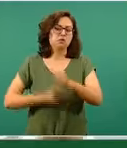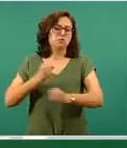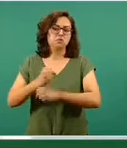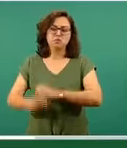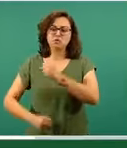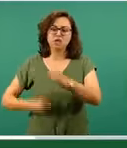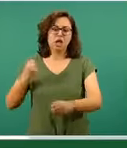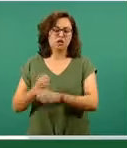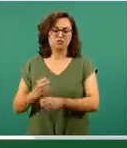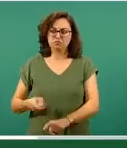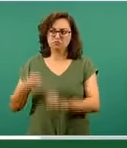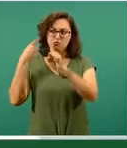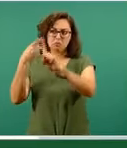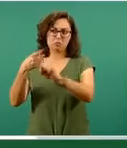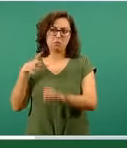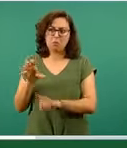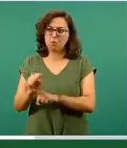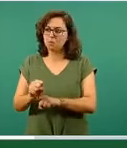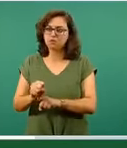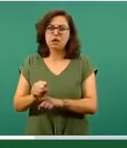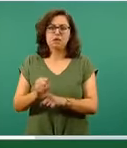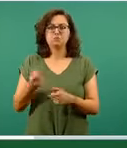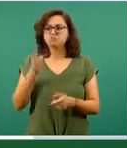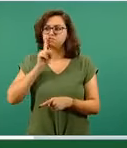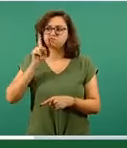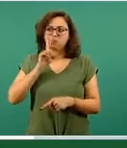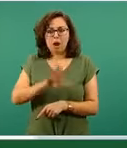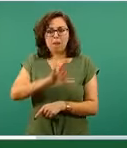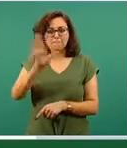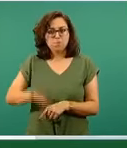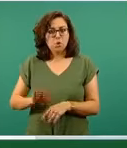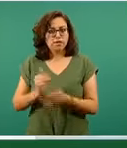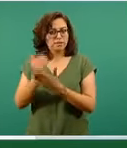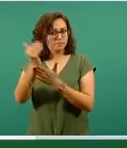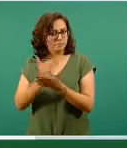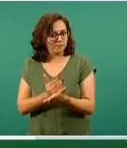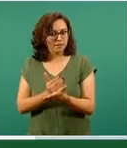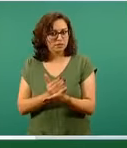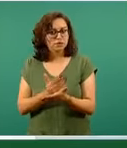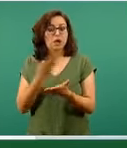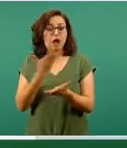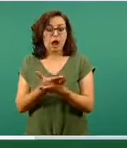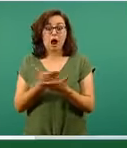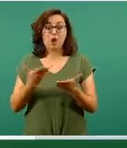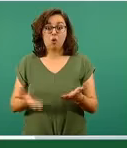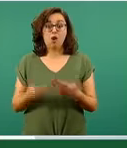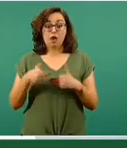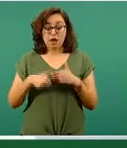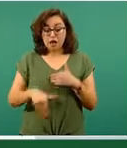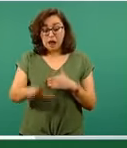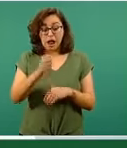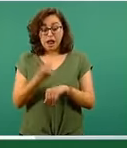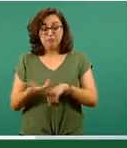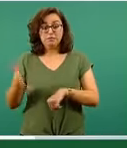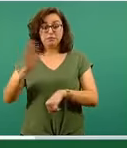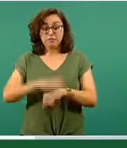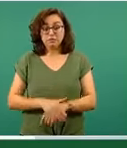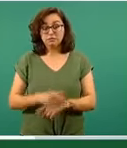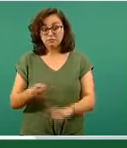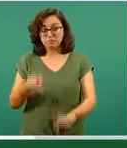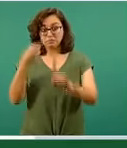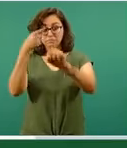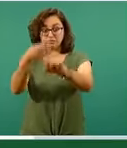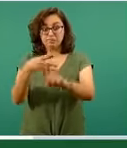desarrollo, metas de transformación, y también lo tenemos claro en esta administración, la necesidad de llegar a una